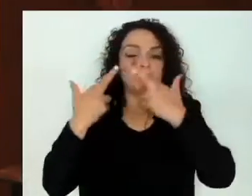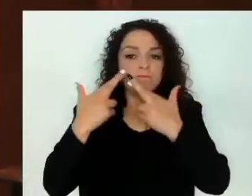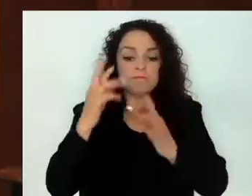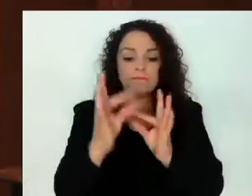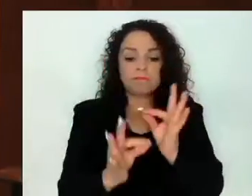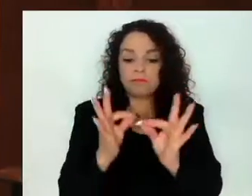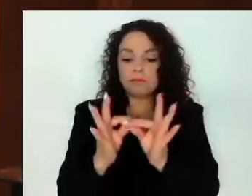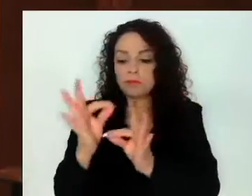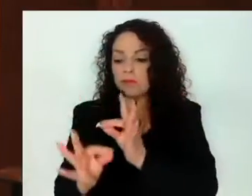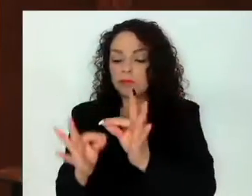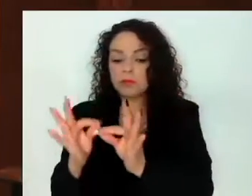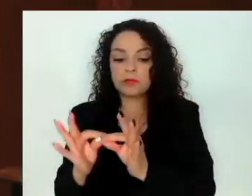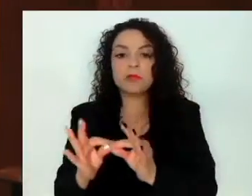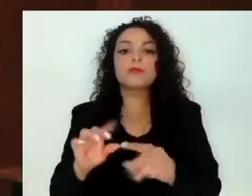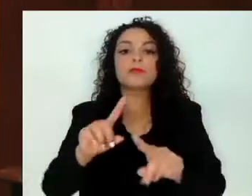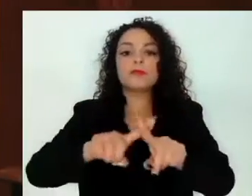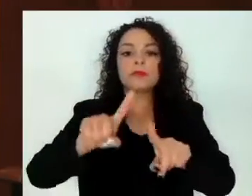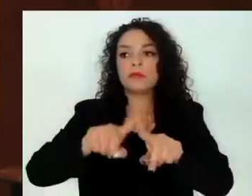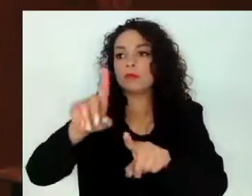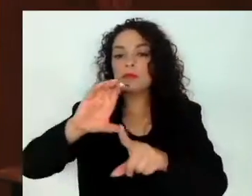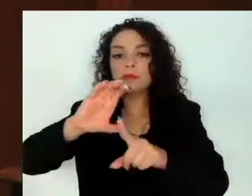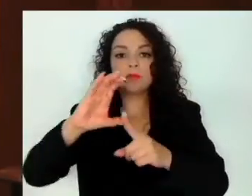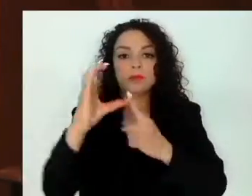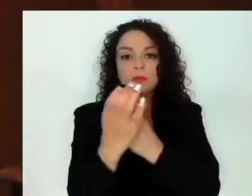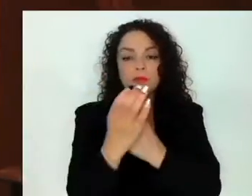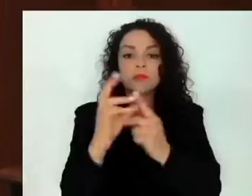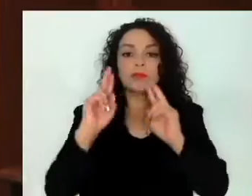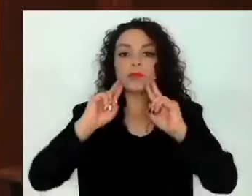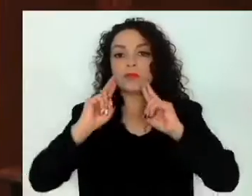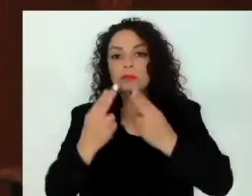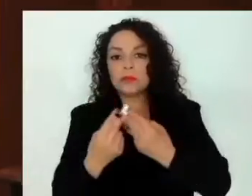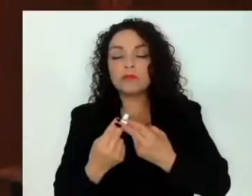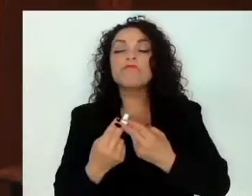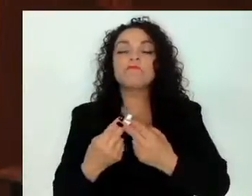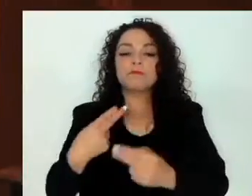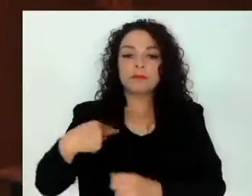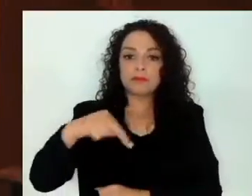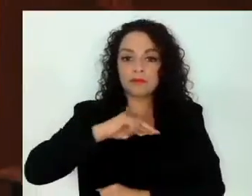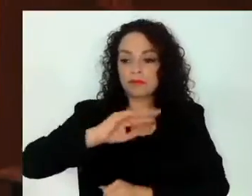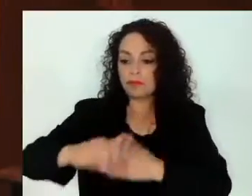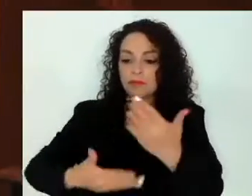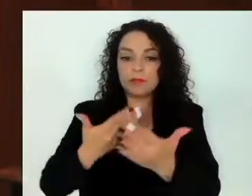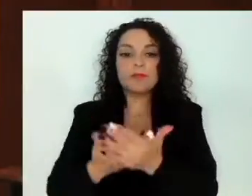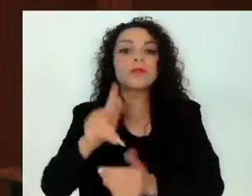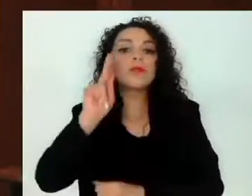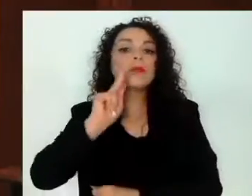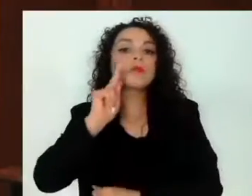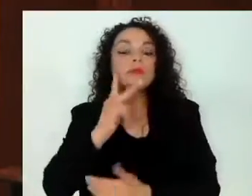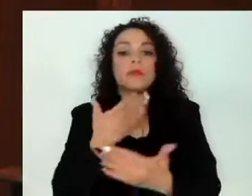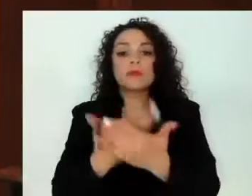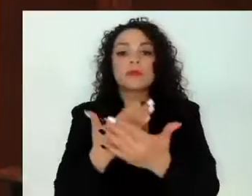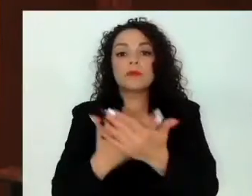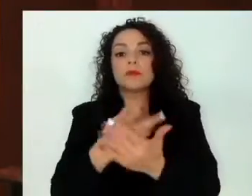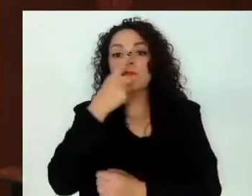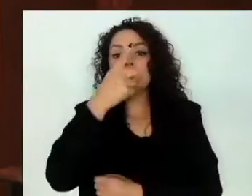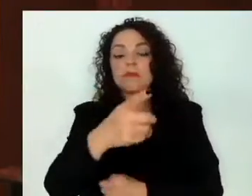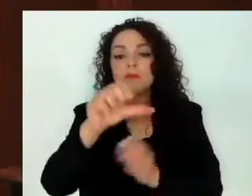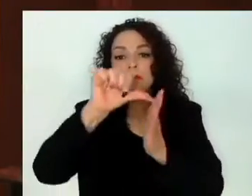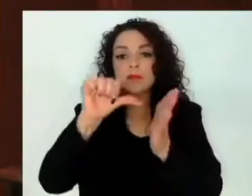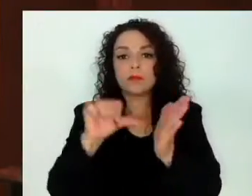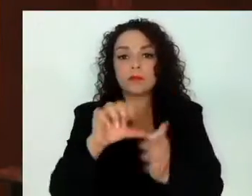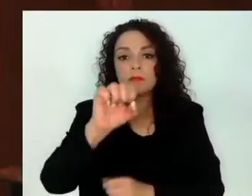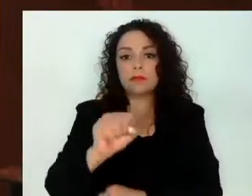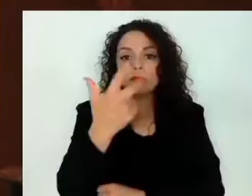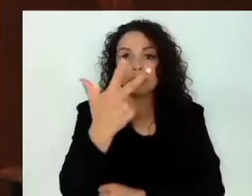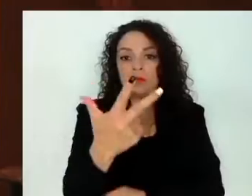de las Comisiones Unidas, nos permitimos, con lo sustento en lo establecido por los artículos 68,